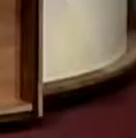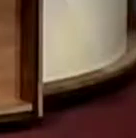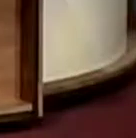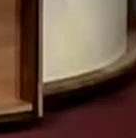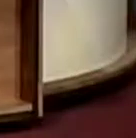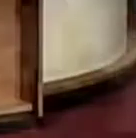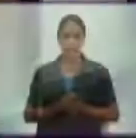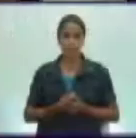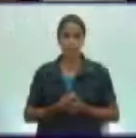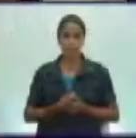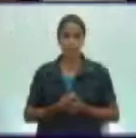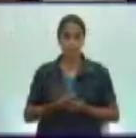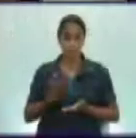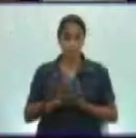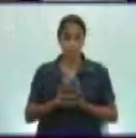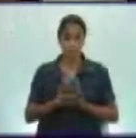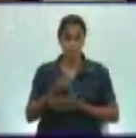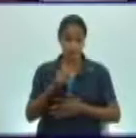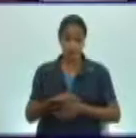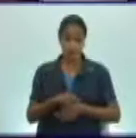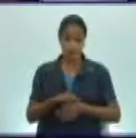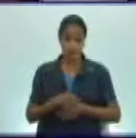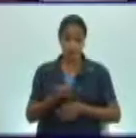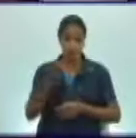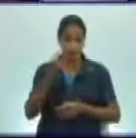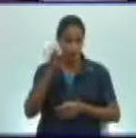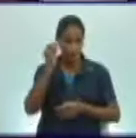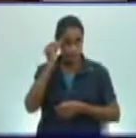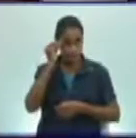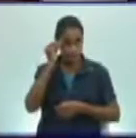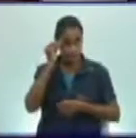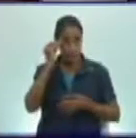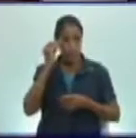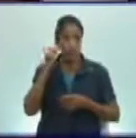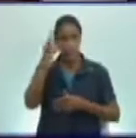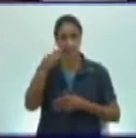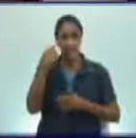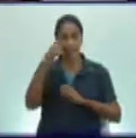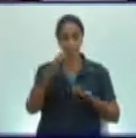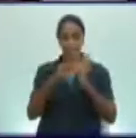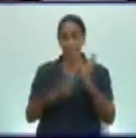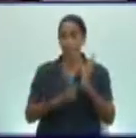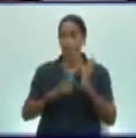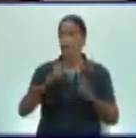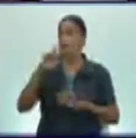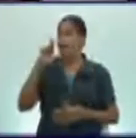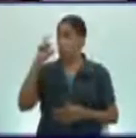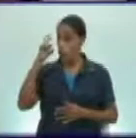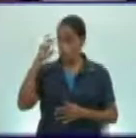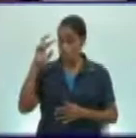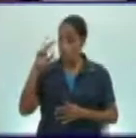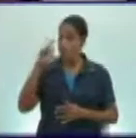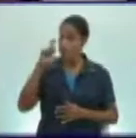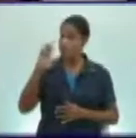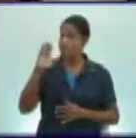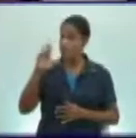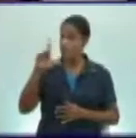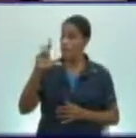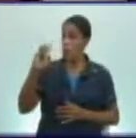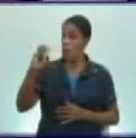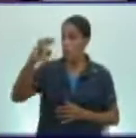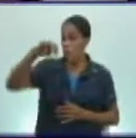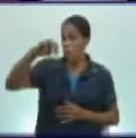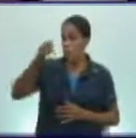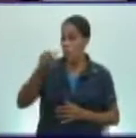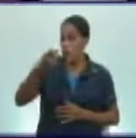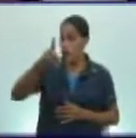Bien, en la clase de hoy hemos visto las características de los animales celomados no cordados. Hemos visto también las